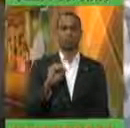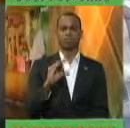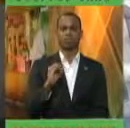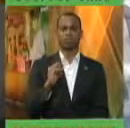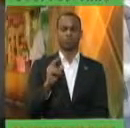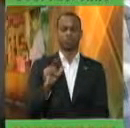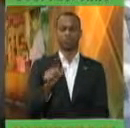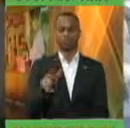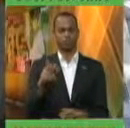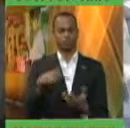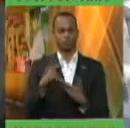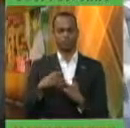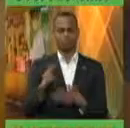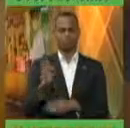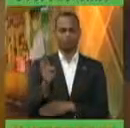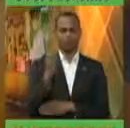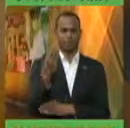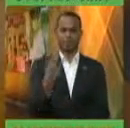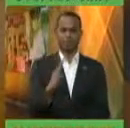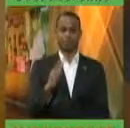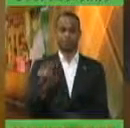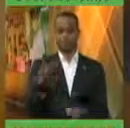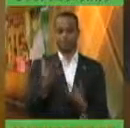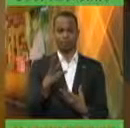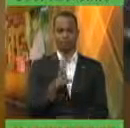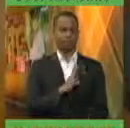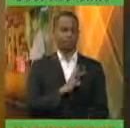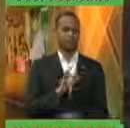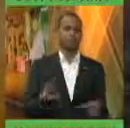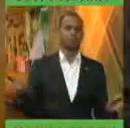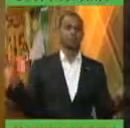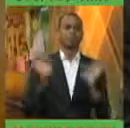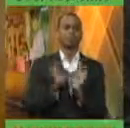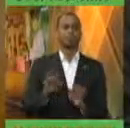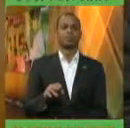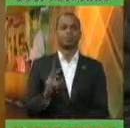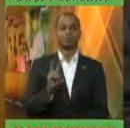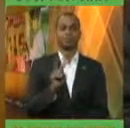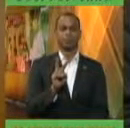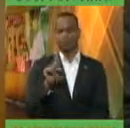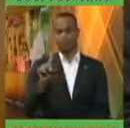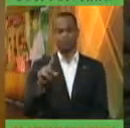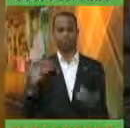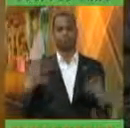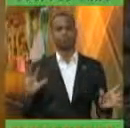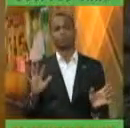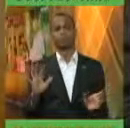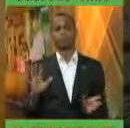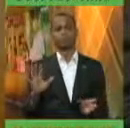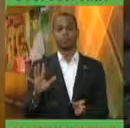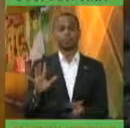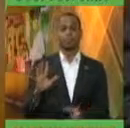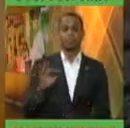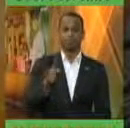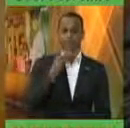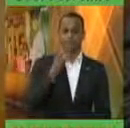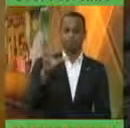bandera azul que nos ha dado una noticia importantísima 21 playa y el próximamente